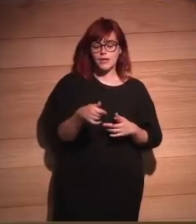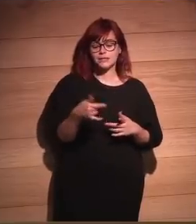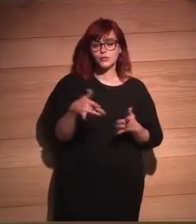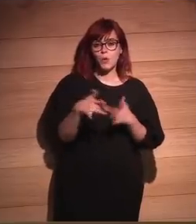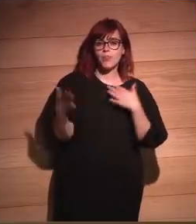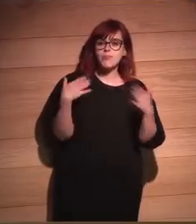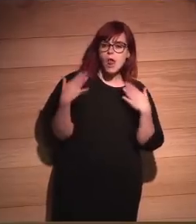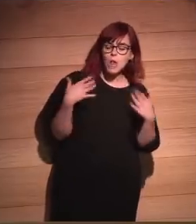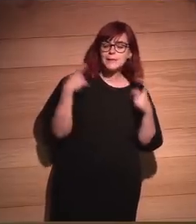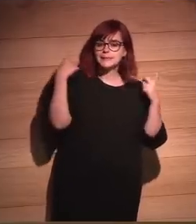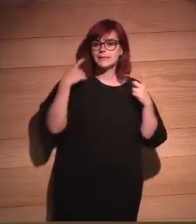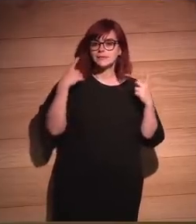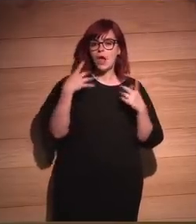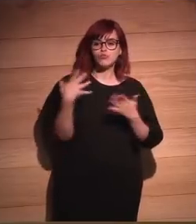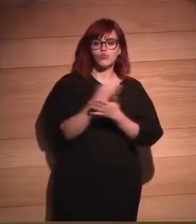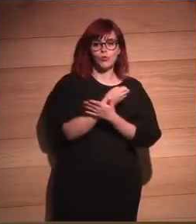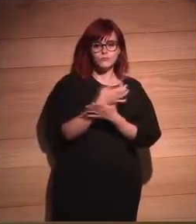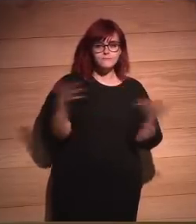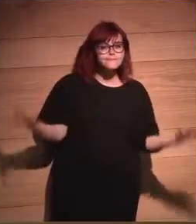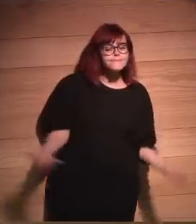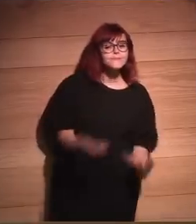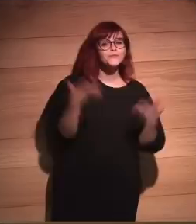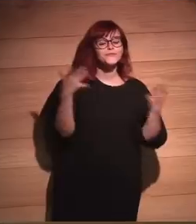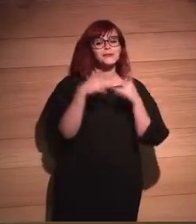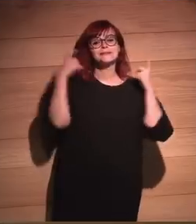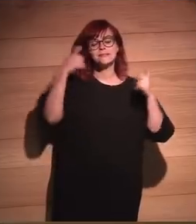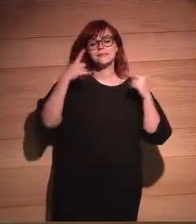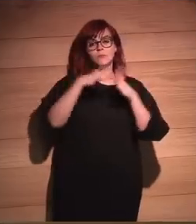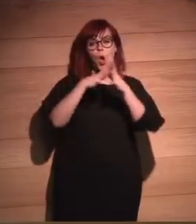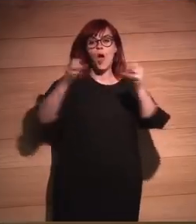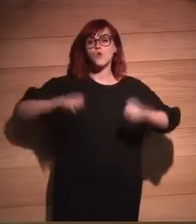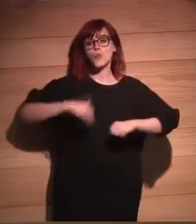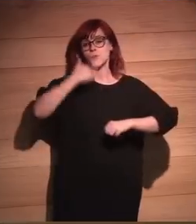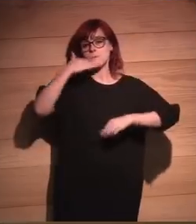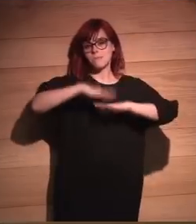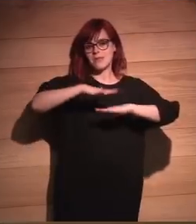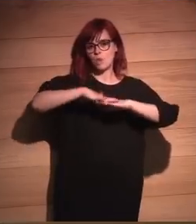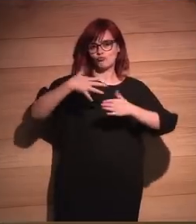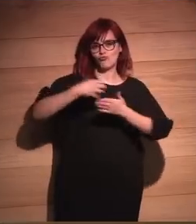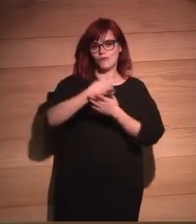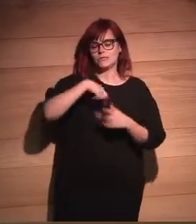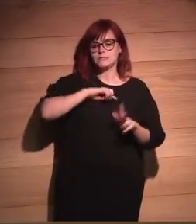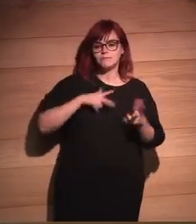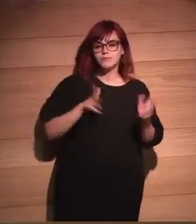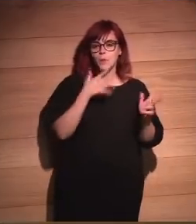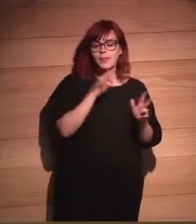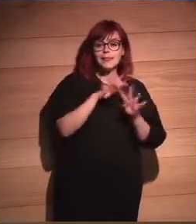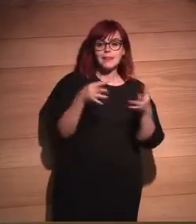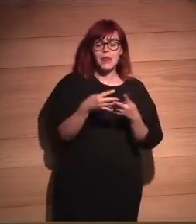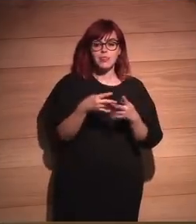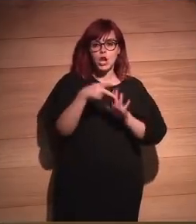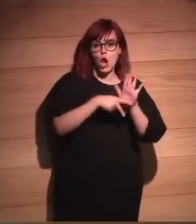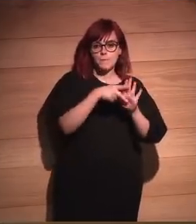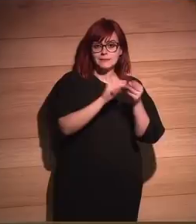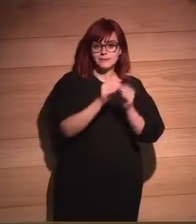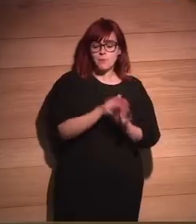ese diálogo entre todas las partes para decir, bueno, tendremos que ponernos de acuerdo en unos mínimos de qué queremos que se pueda y que no se pueda hacer en Internet, porque si